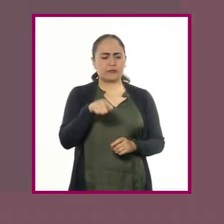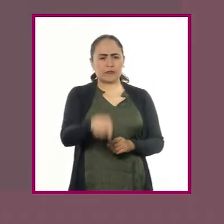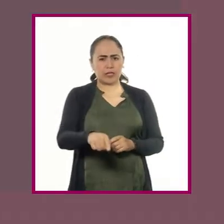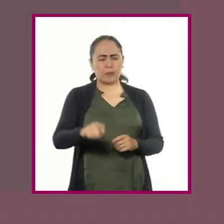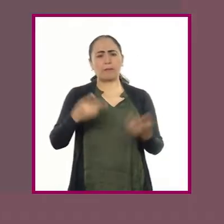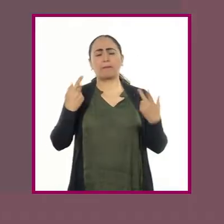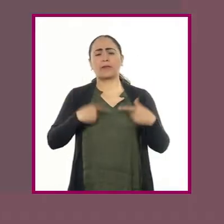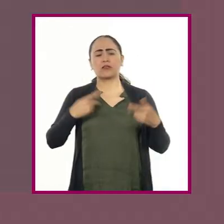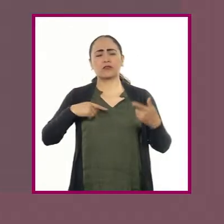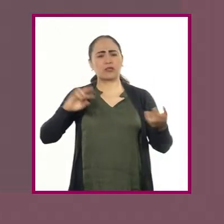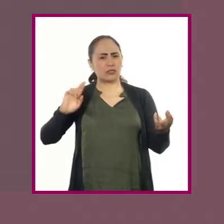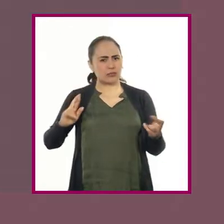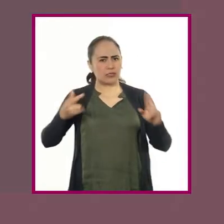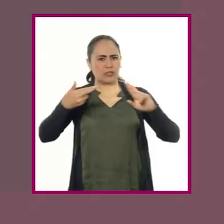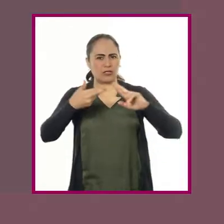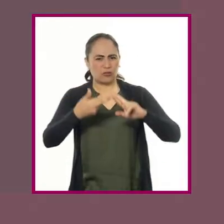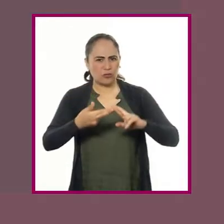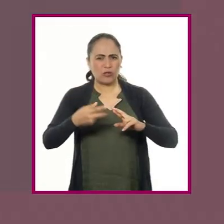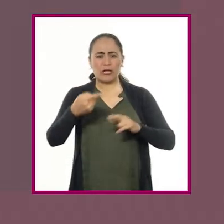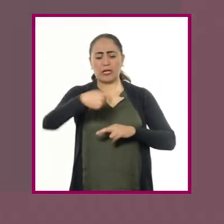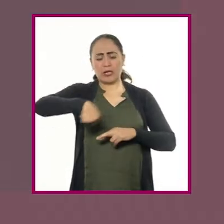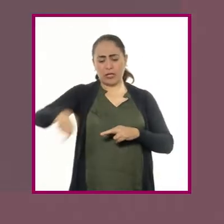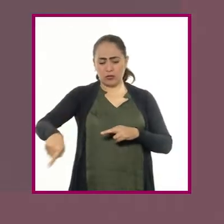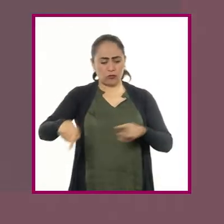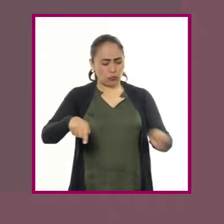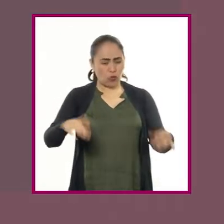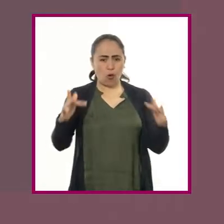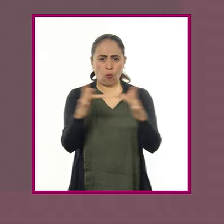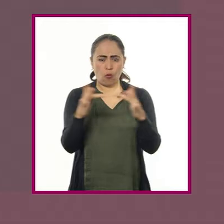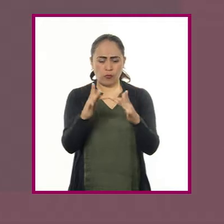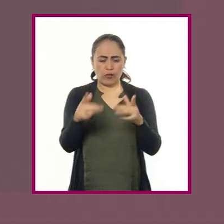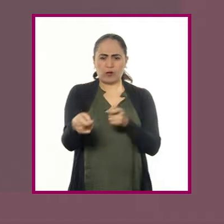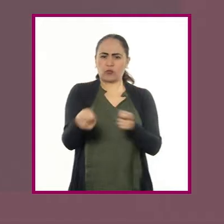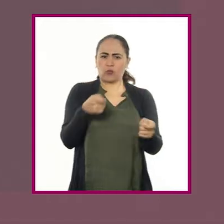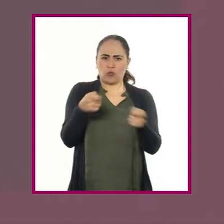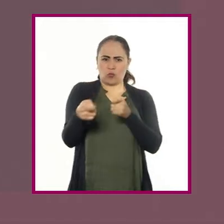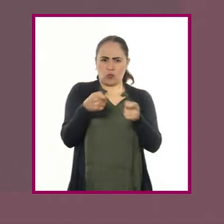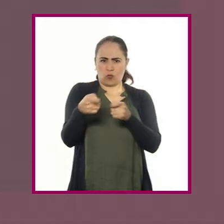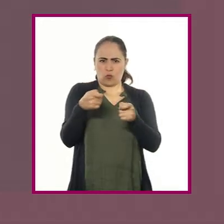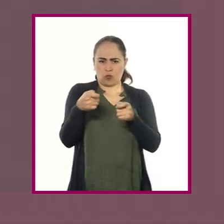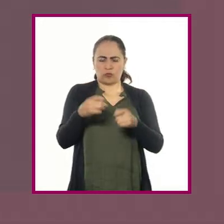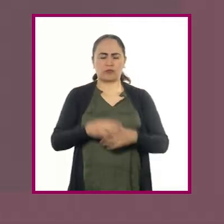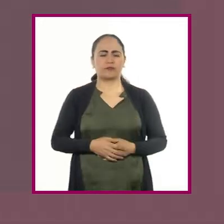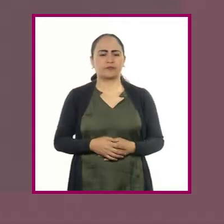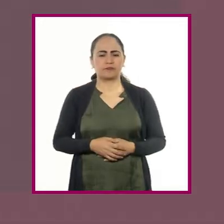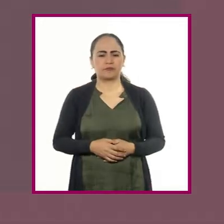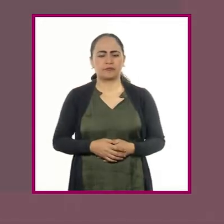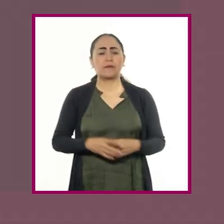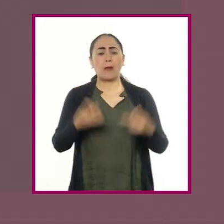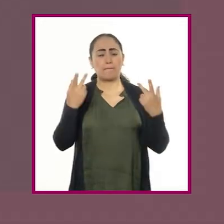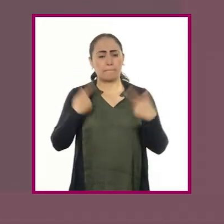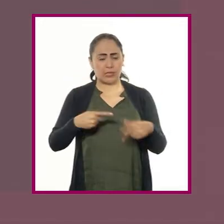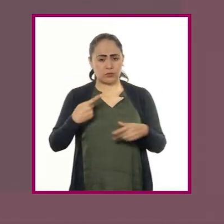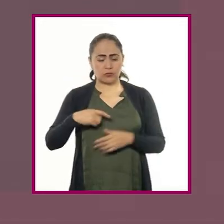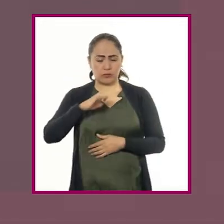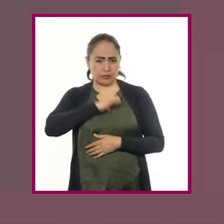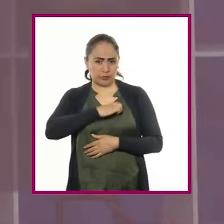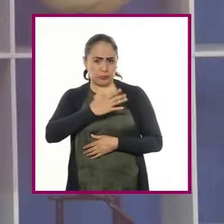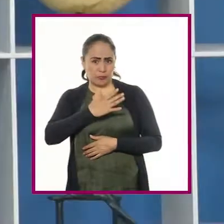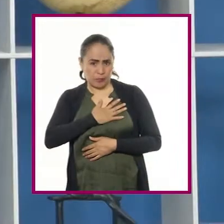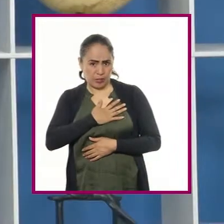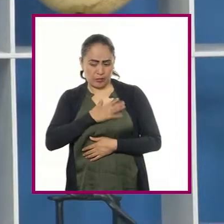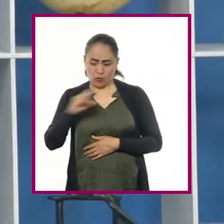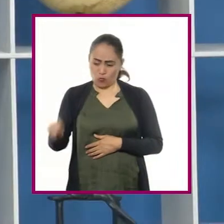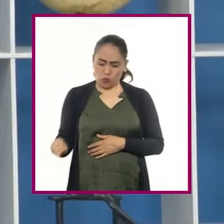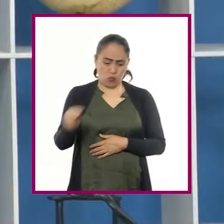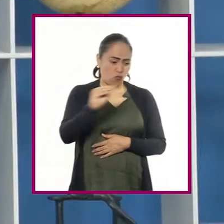religiosos quienes fungirían como enlace entre indígenas y españoles. De esta manera, los españoles no podían radicar